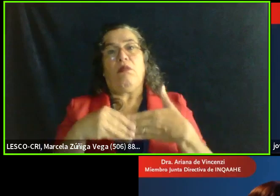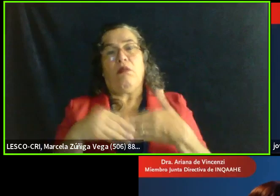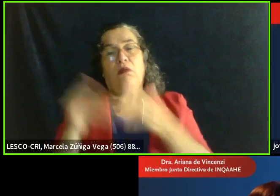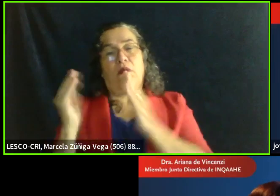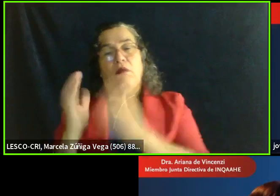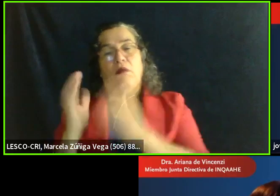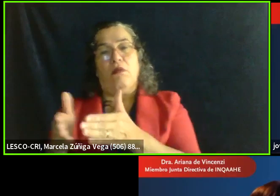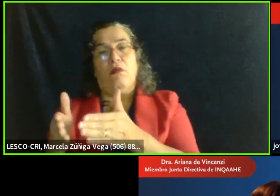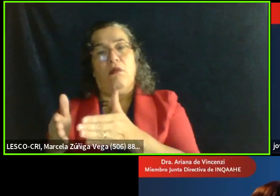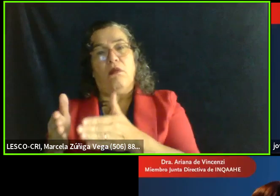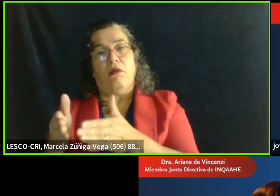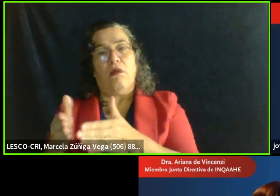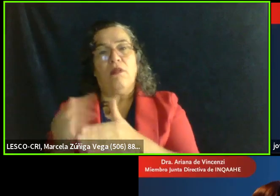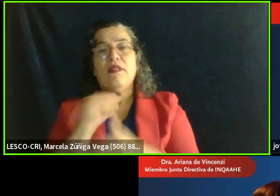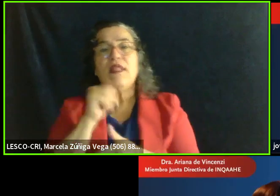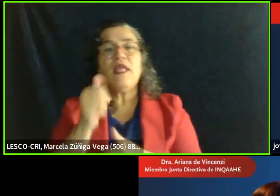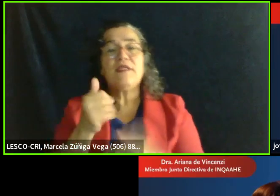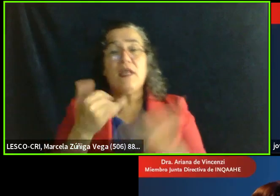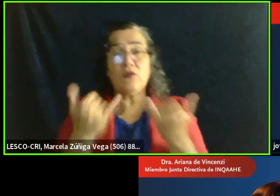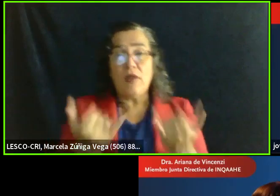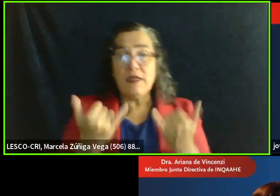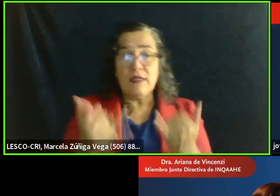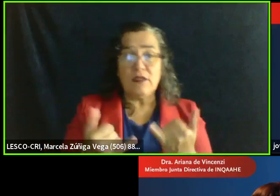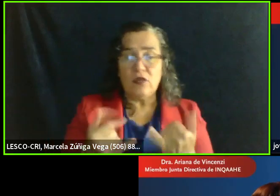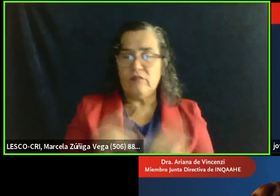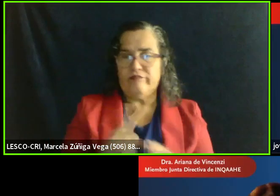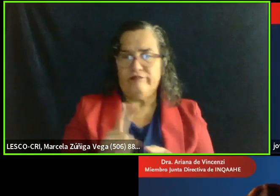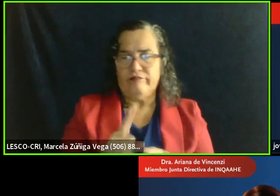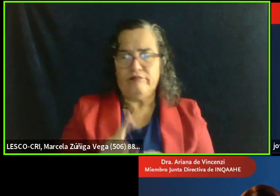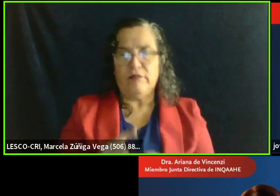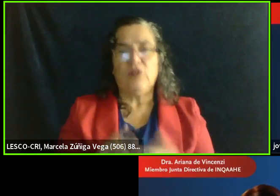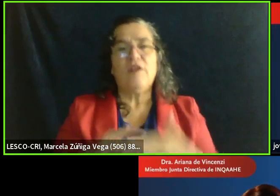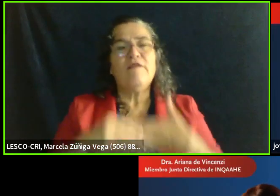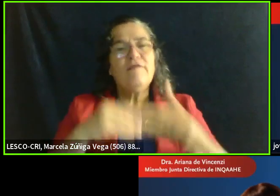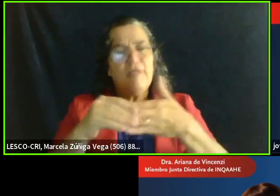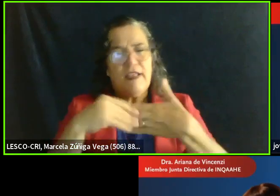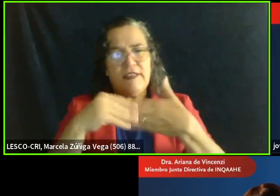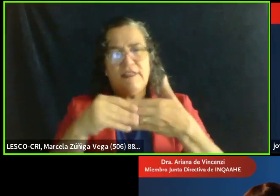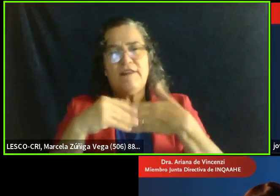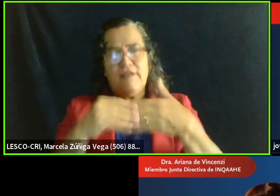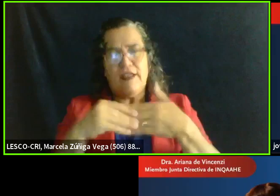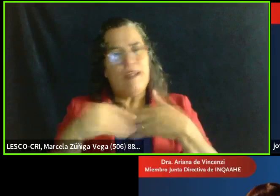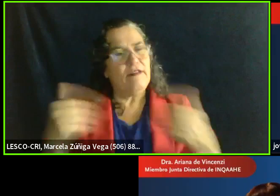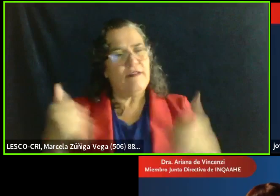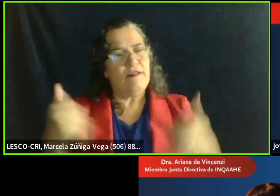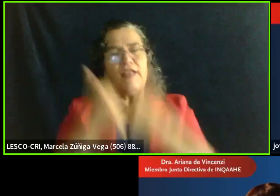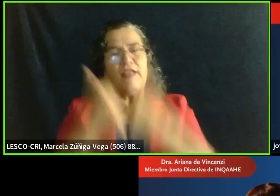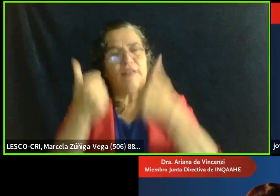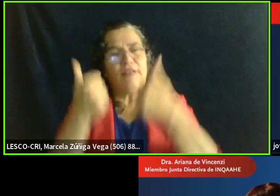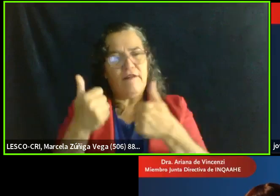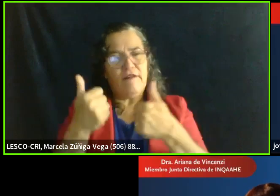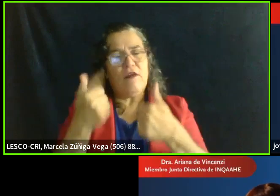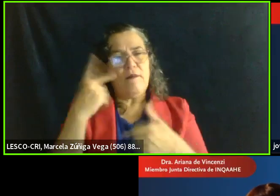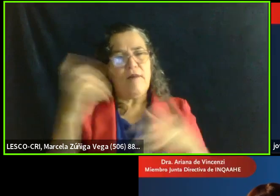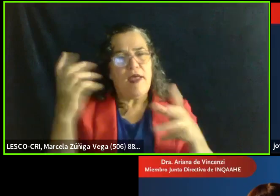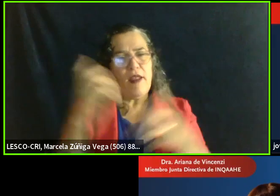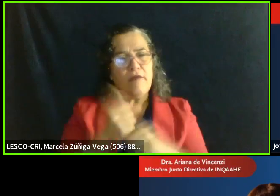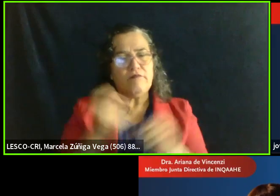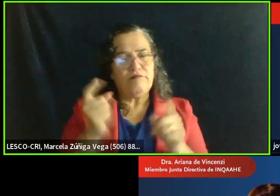esa actualización constante. Por eso creo que la flexibilidad es otro de los grandes desafíos, digamos, como para sintetizar los más